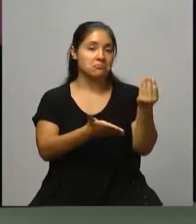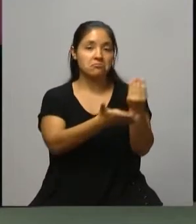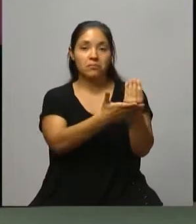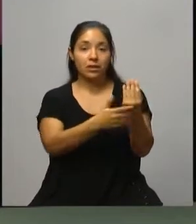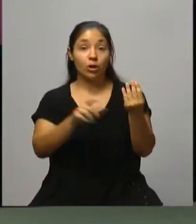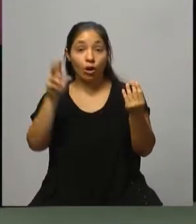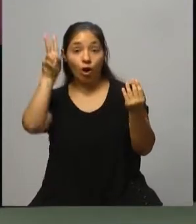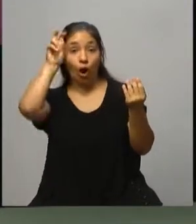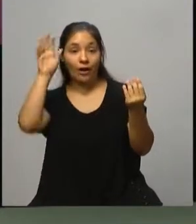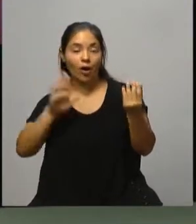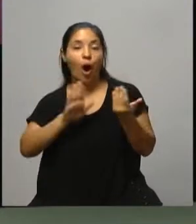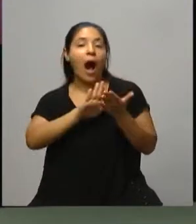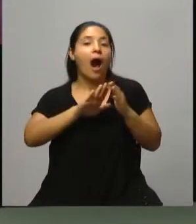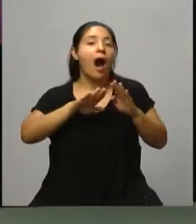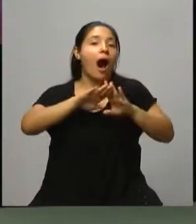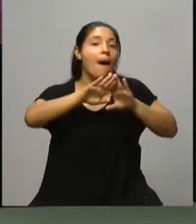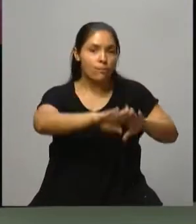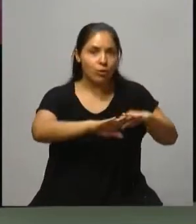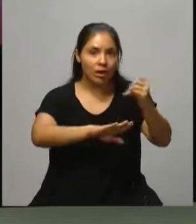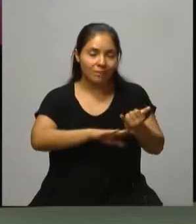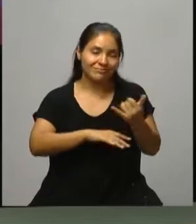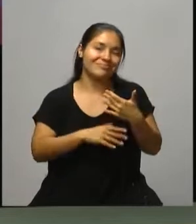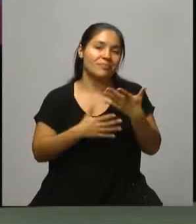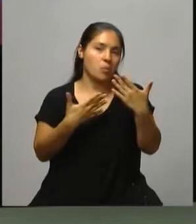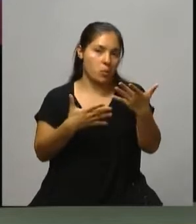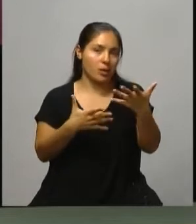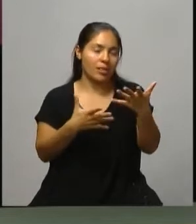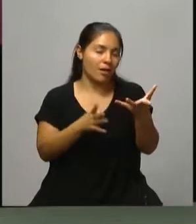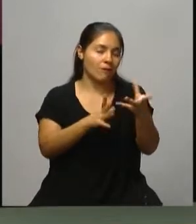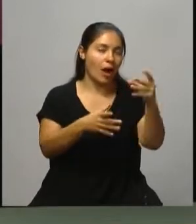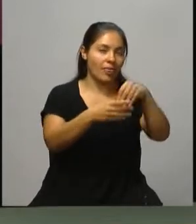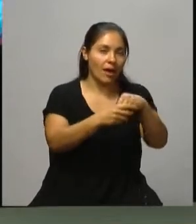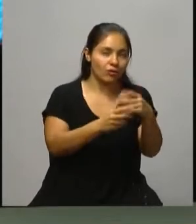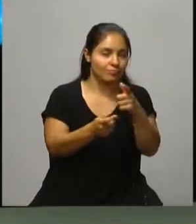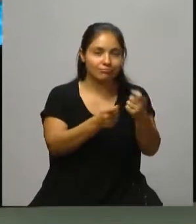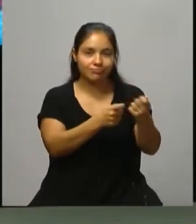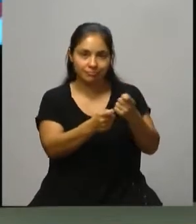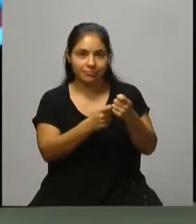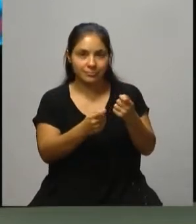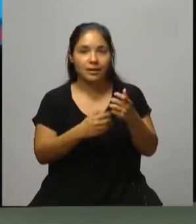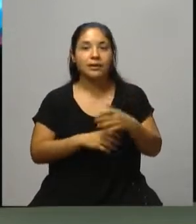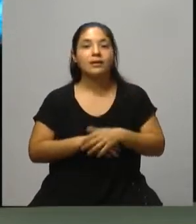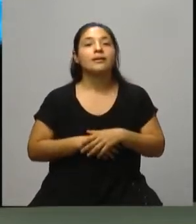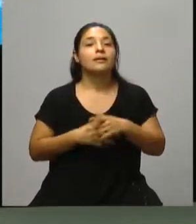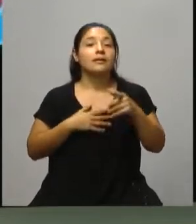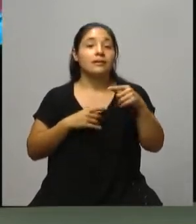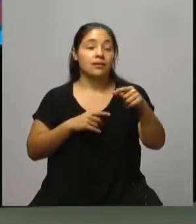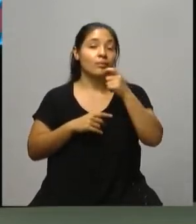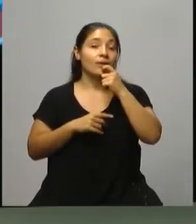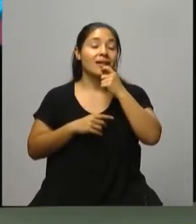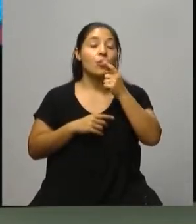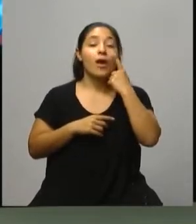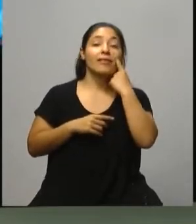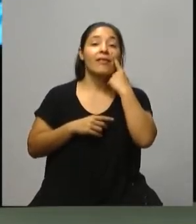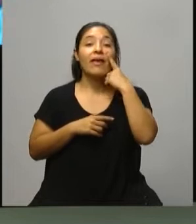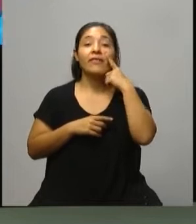sí, tiene la mayoría en las dos cámaras. Tiene, bueno, ustedes han observado